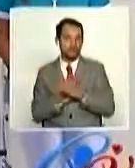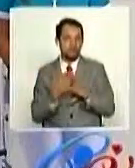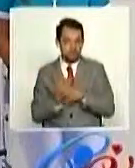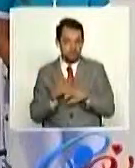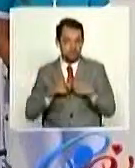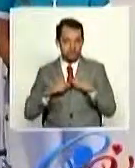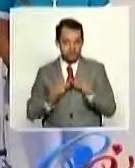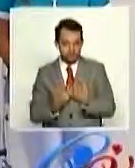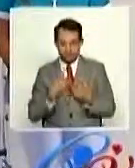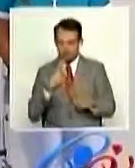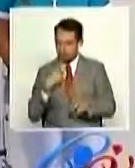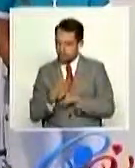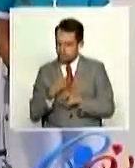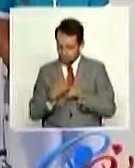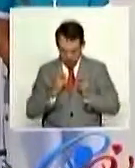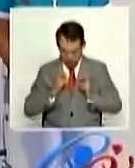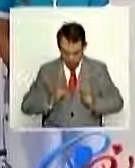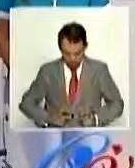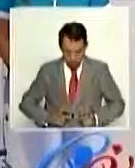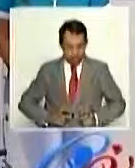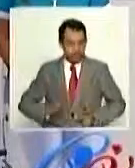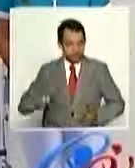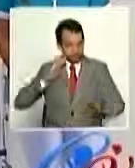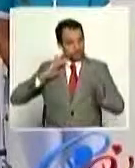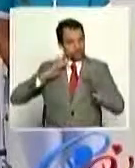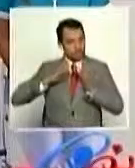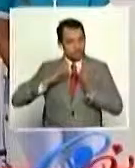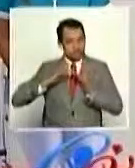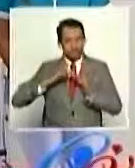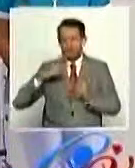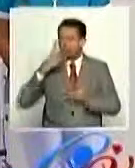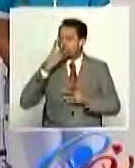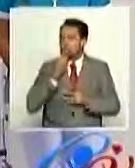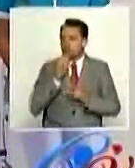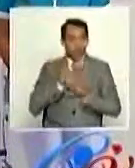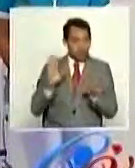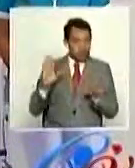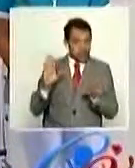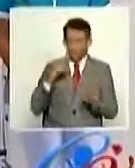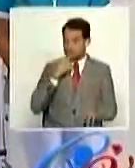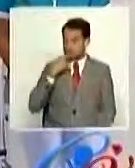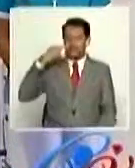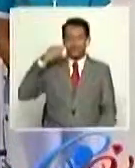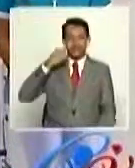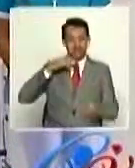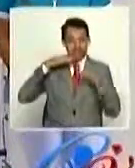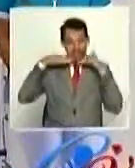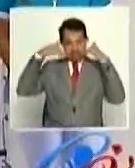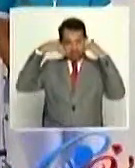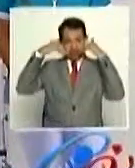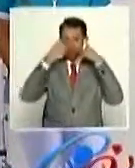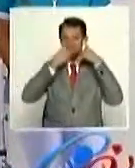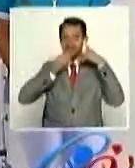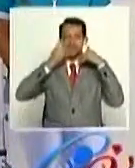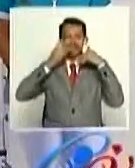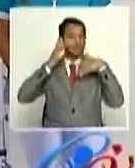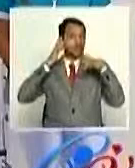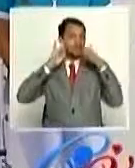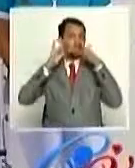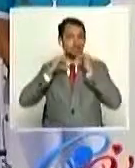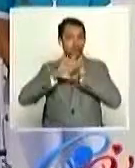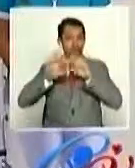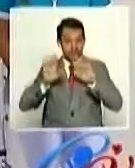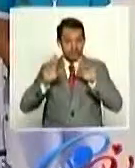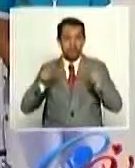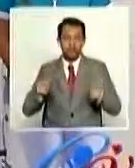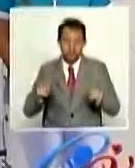tan humano. Y no es estético, como decía la doctora Adriana. Realmente lo estético es bonito, sí, pero no es nuestra